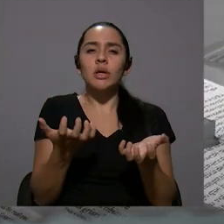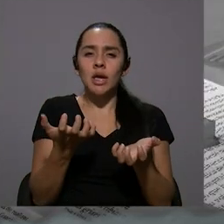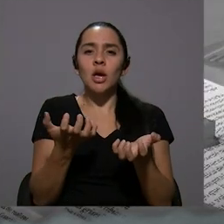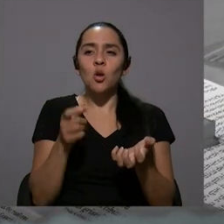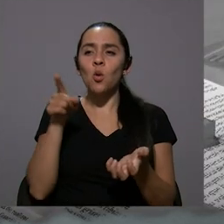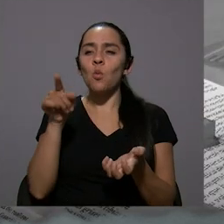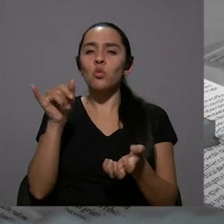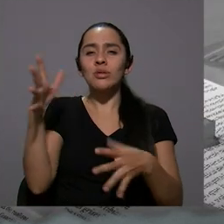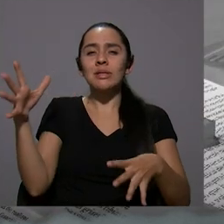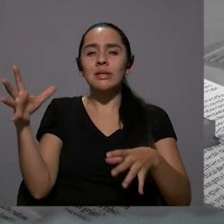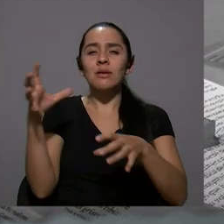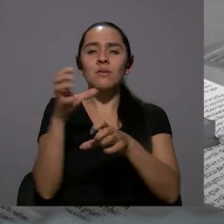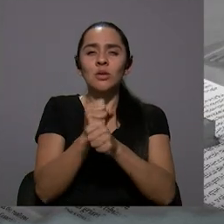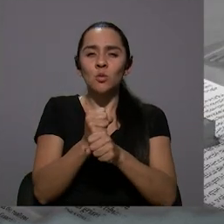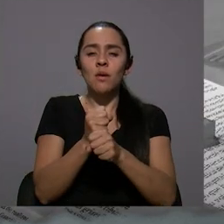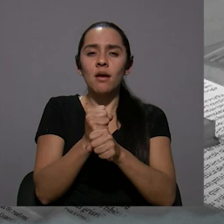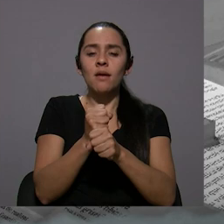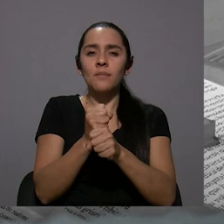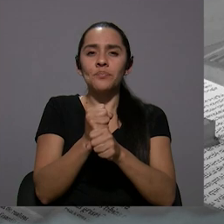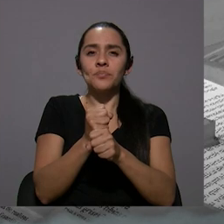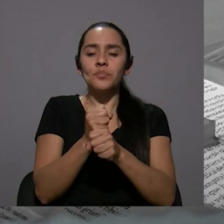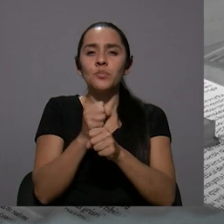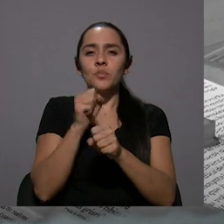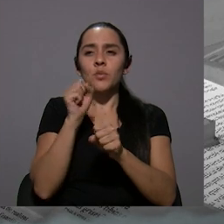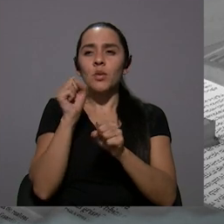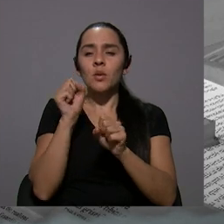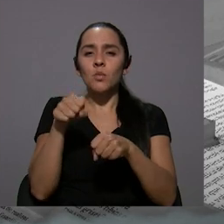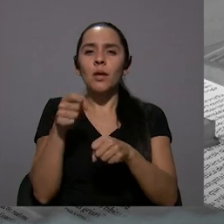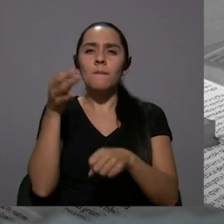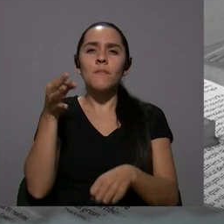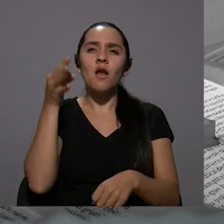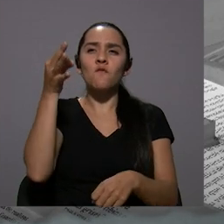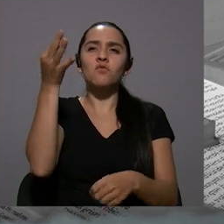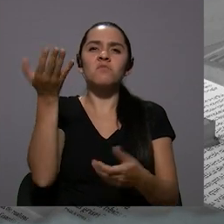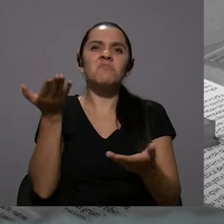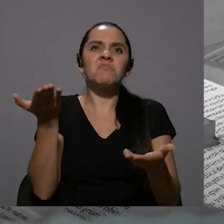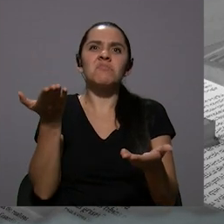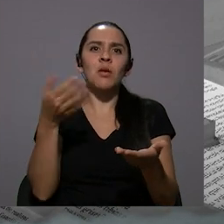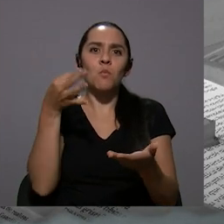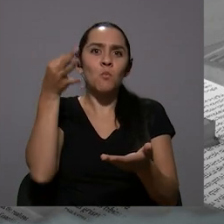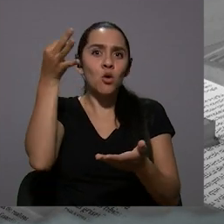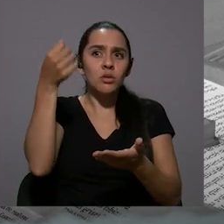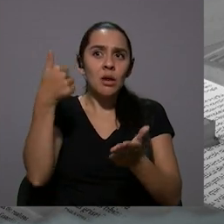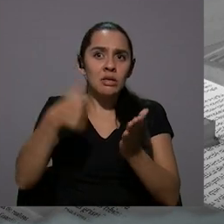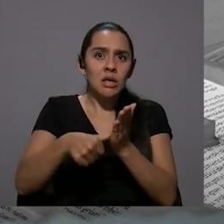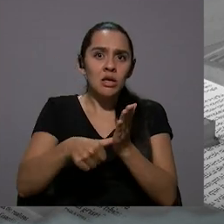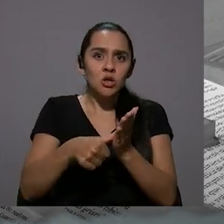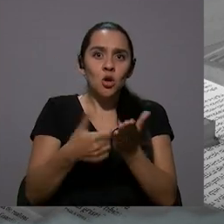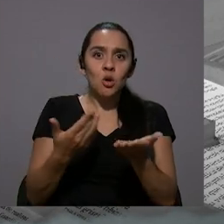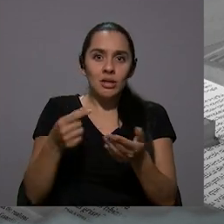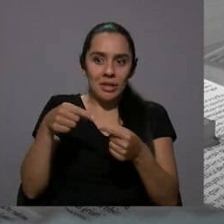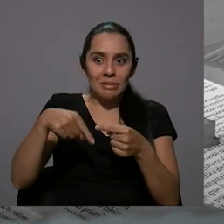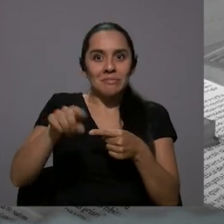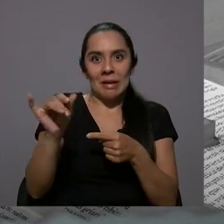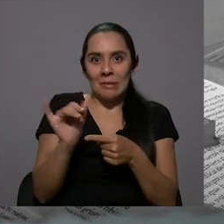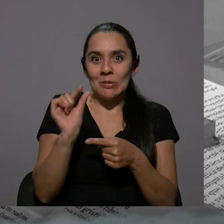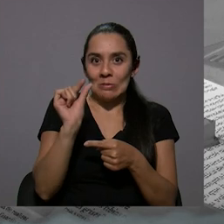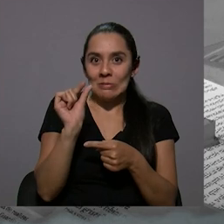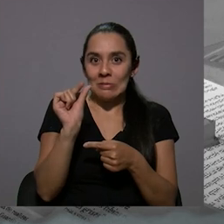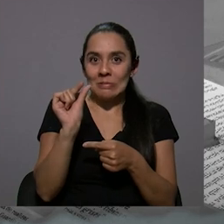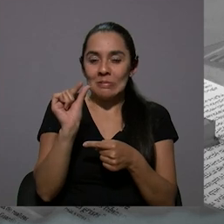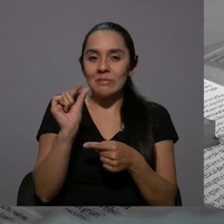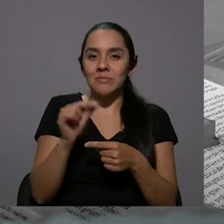era como que usted resumiera qué hay este Qué hay para el el futuro o sea para las próximas elecciones que son ahorita